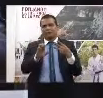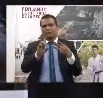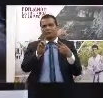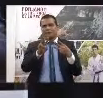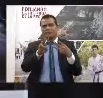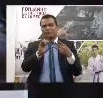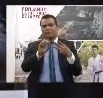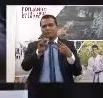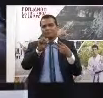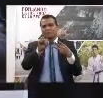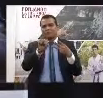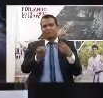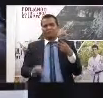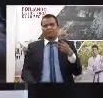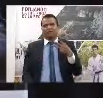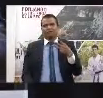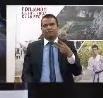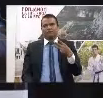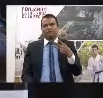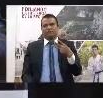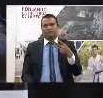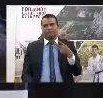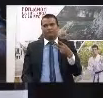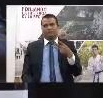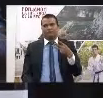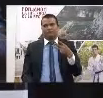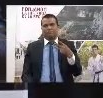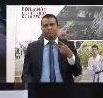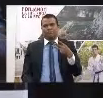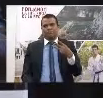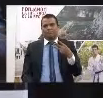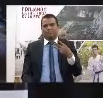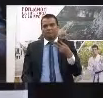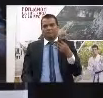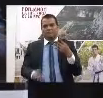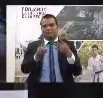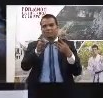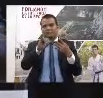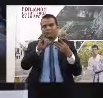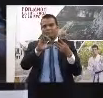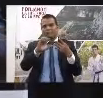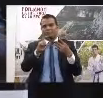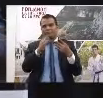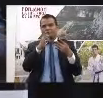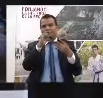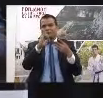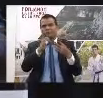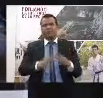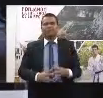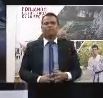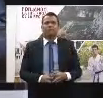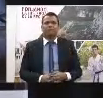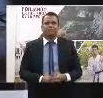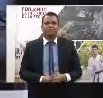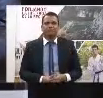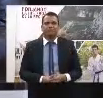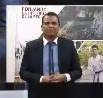Edwin Alexander Vallejo Zapata y Diego Alejandro Zúñiga